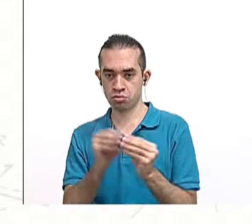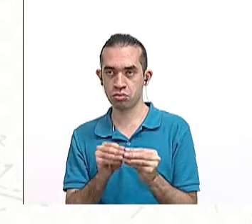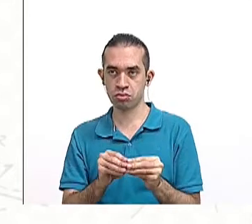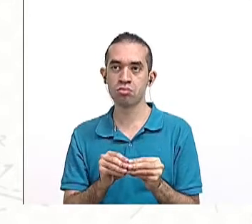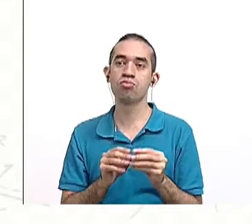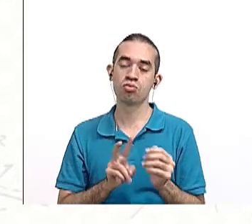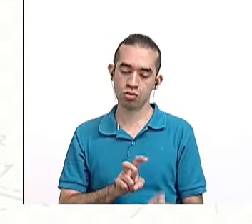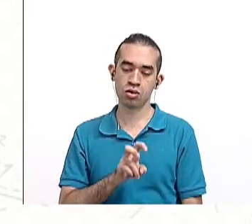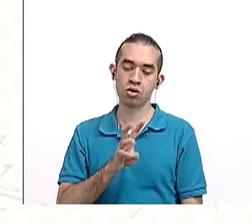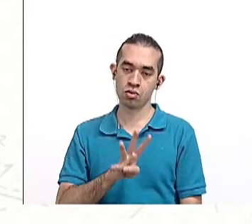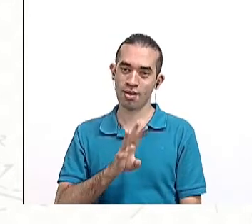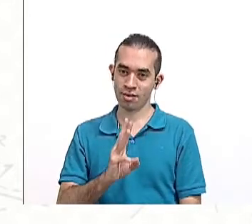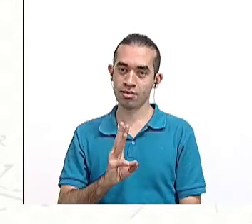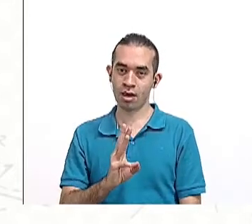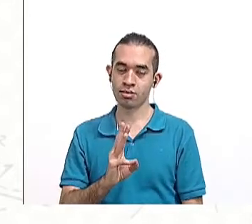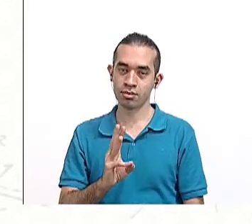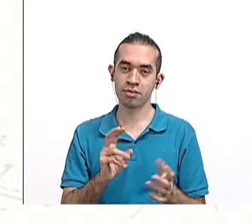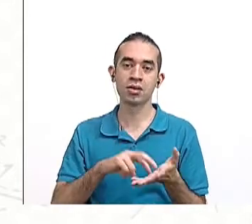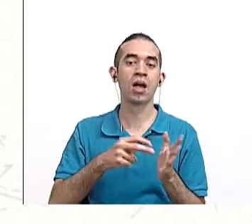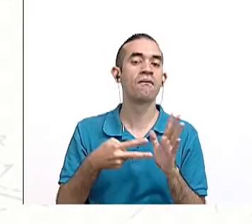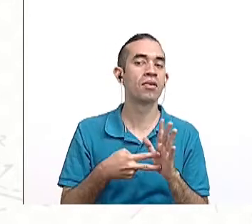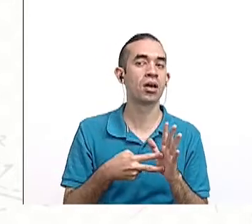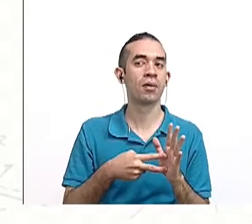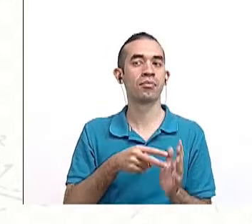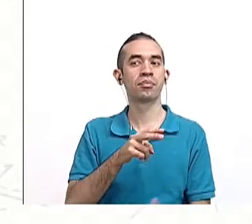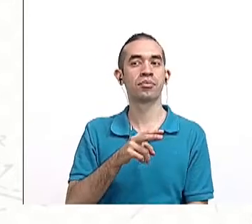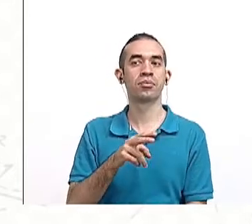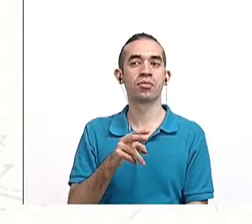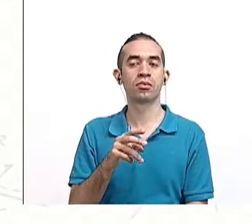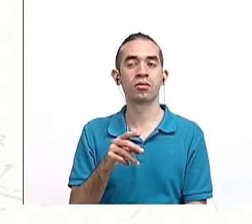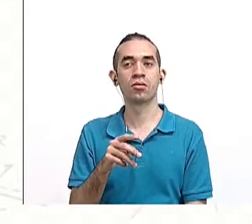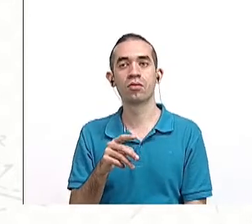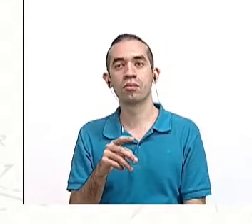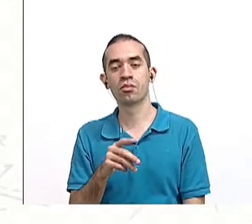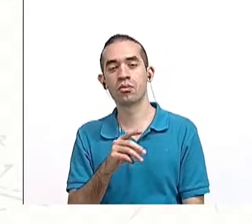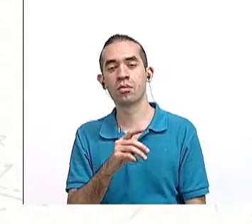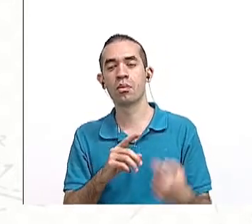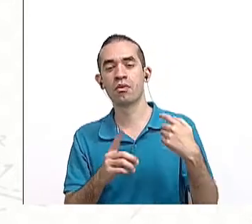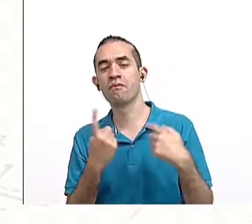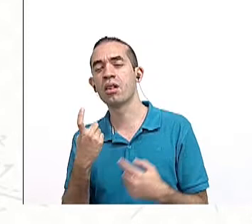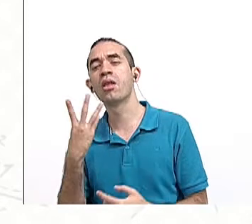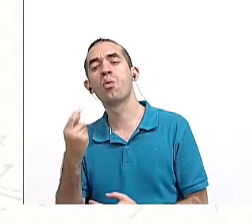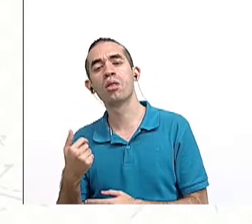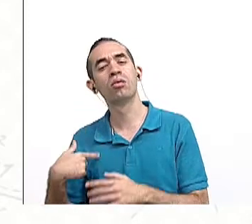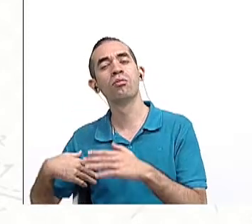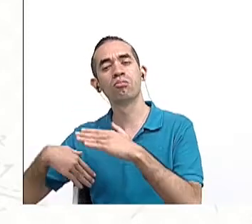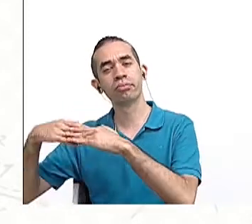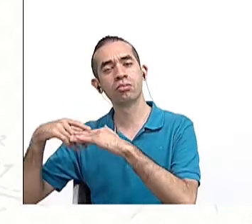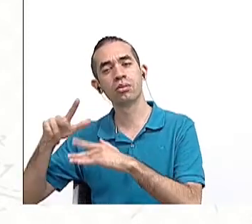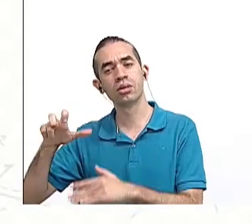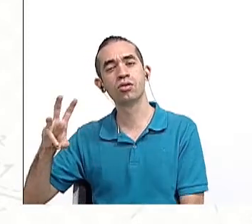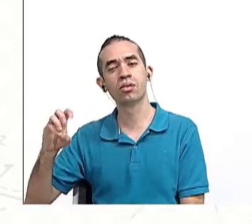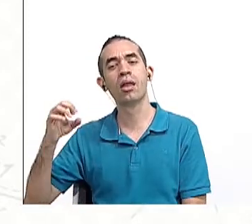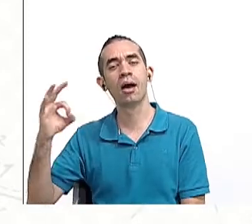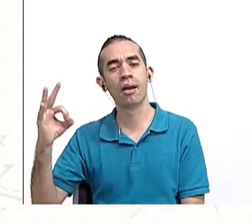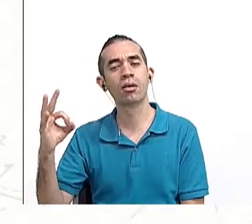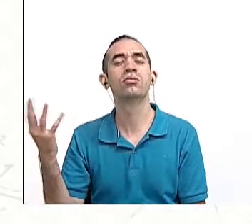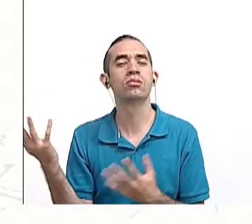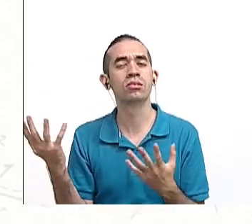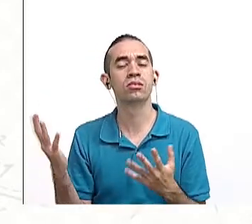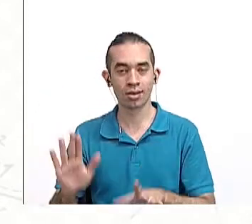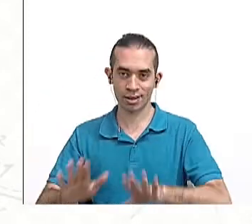246 entonces 246 más cuánto me da 360 excelente